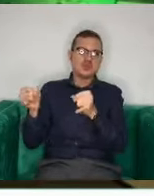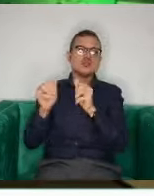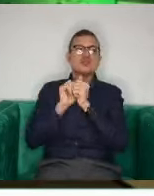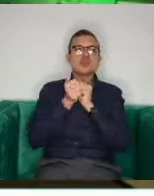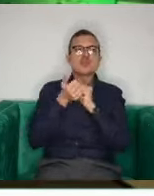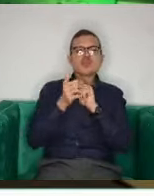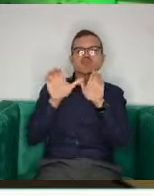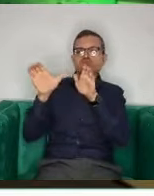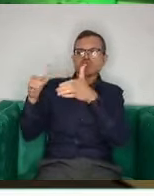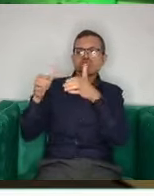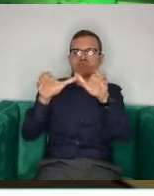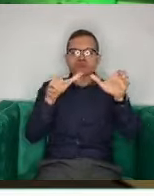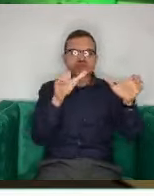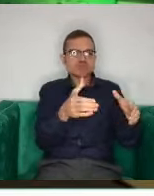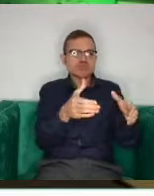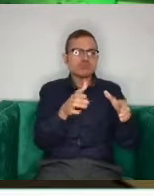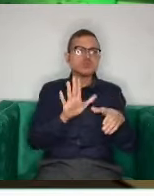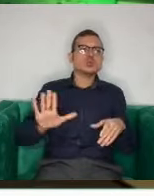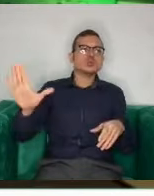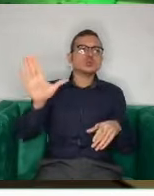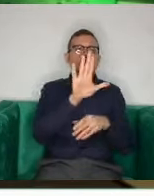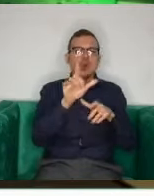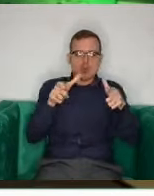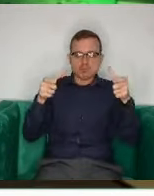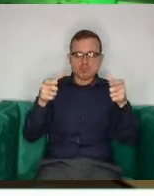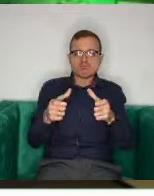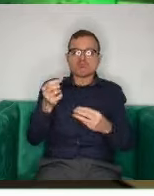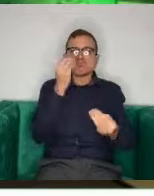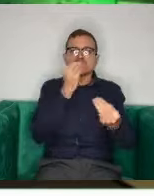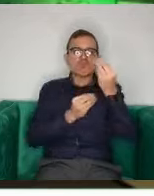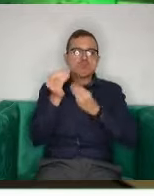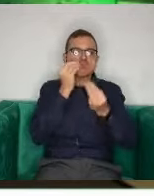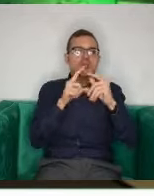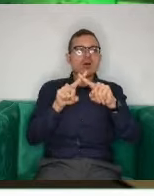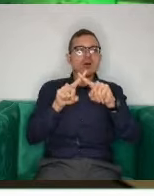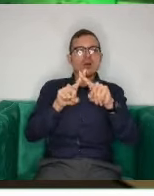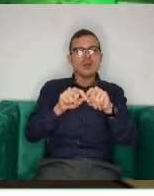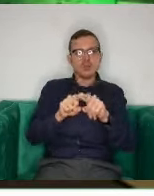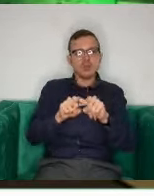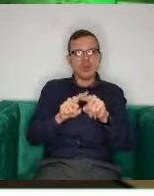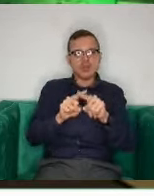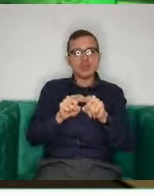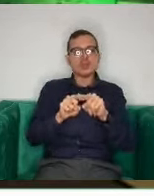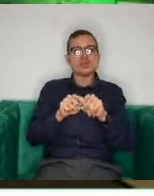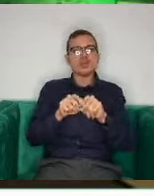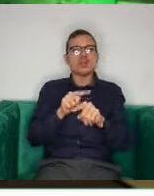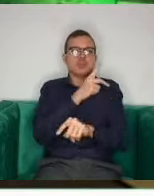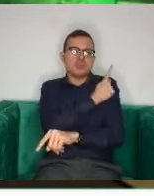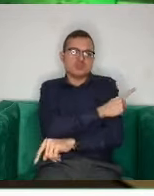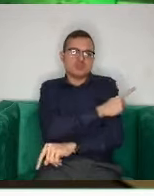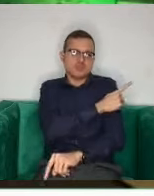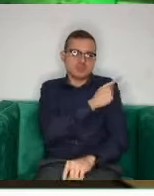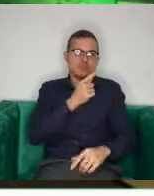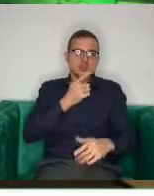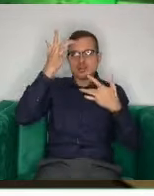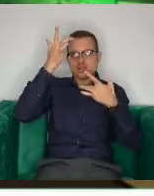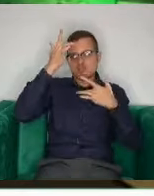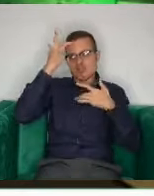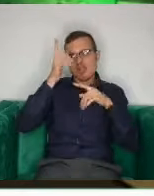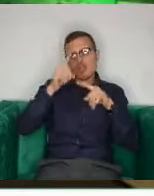valor nutricional. Sí, todo depende porque los pacientes con enfermedades autoinmunes normalmente